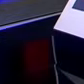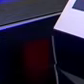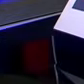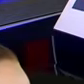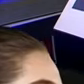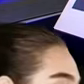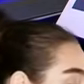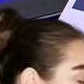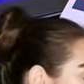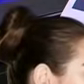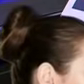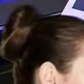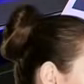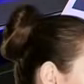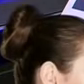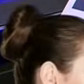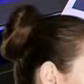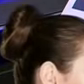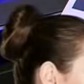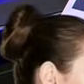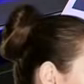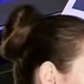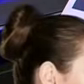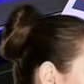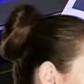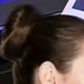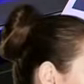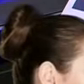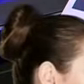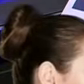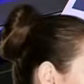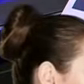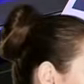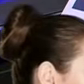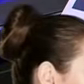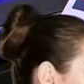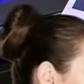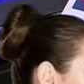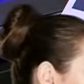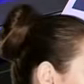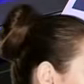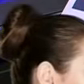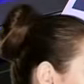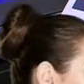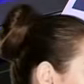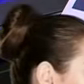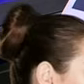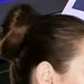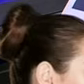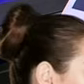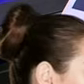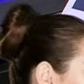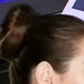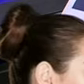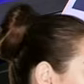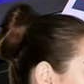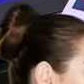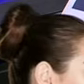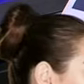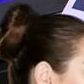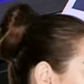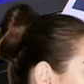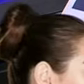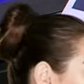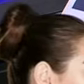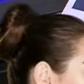Bueno, y en este viernes no sé qué sorpresas tendrá nuestro querido amigo, porque ya es amigo de la casa, además de ser nuestro colega periodista, Adrián.